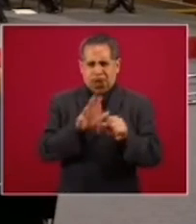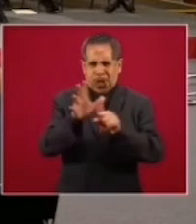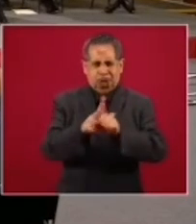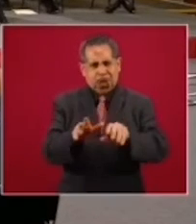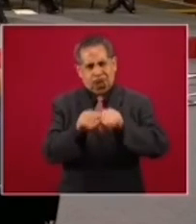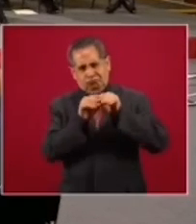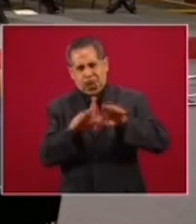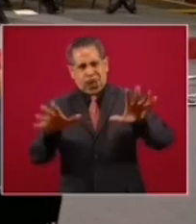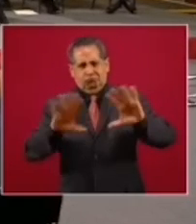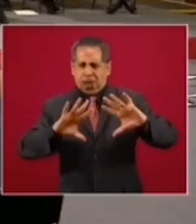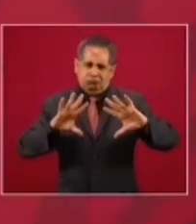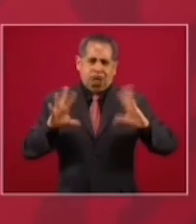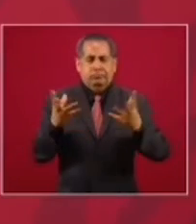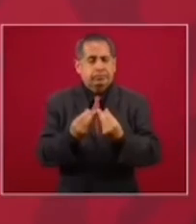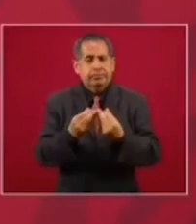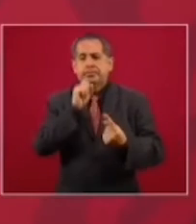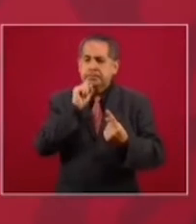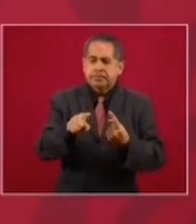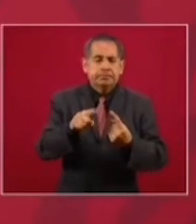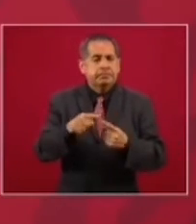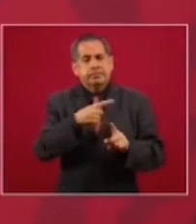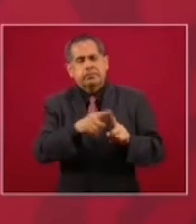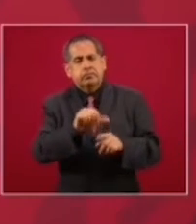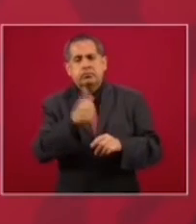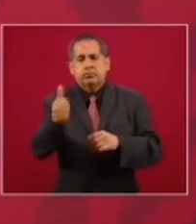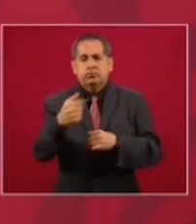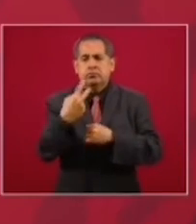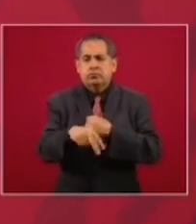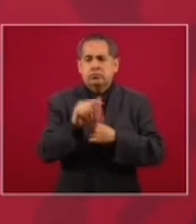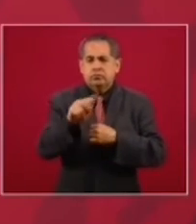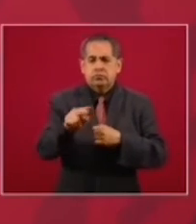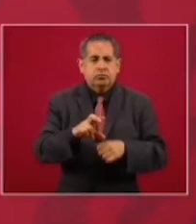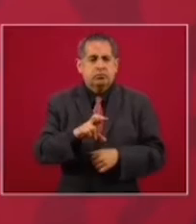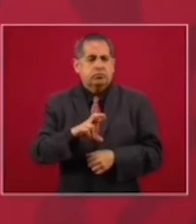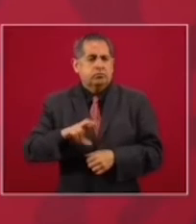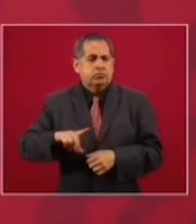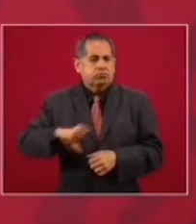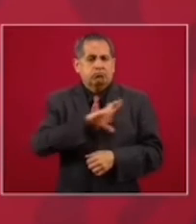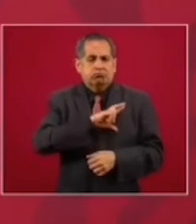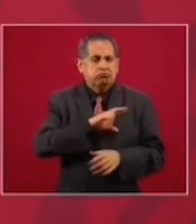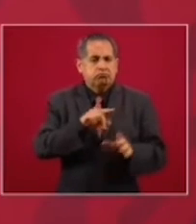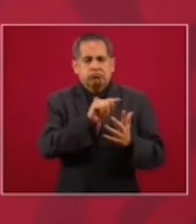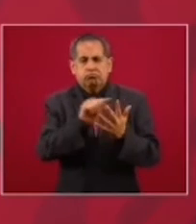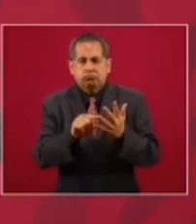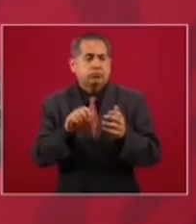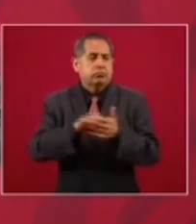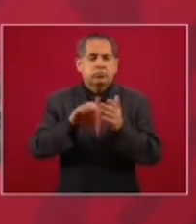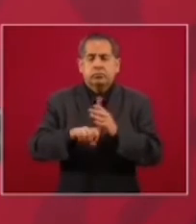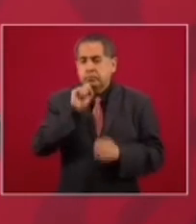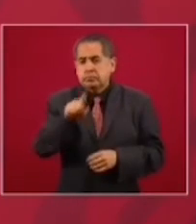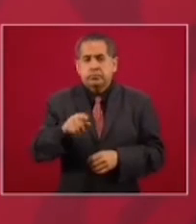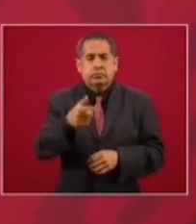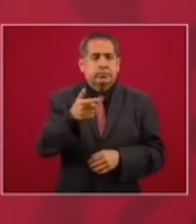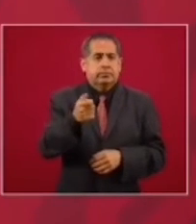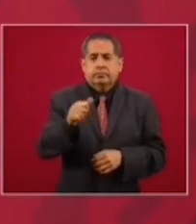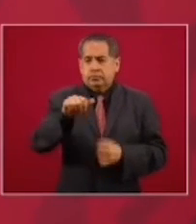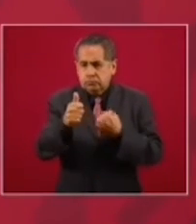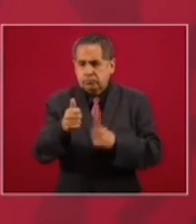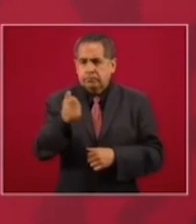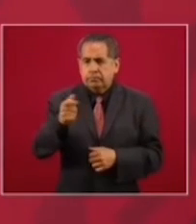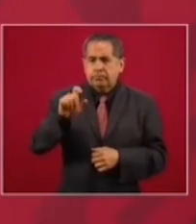suficiente, como de las televisoras del sector público, el canal 11, el canal